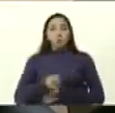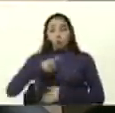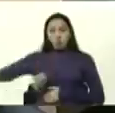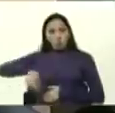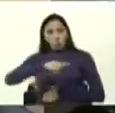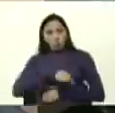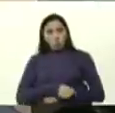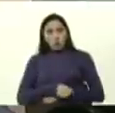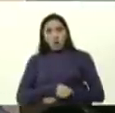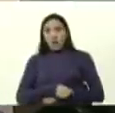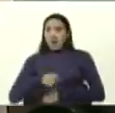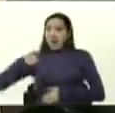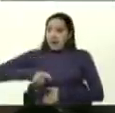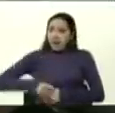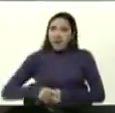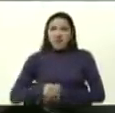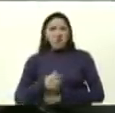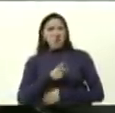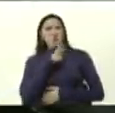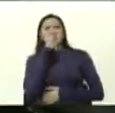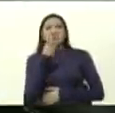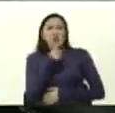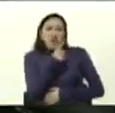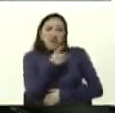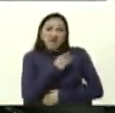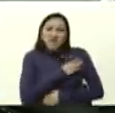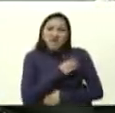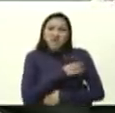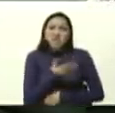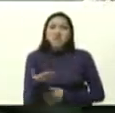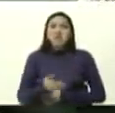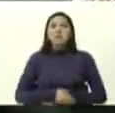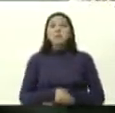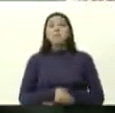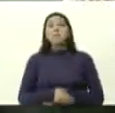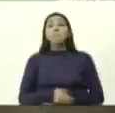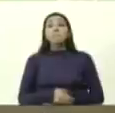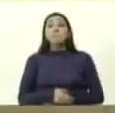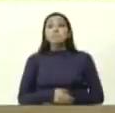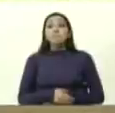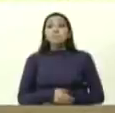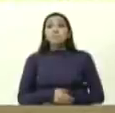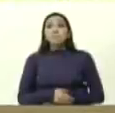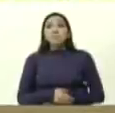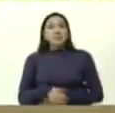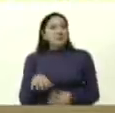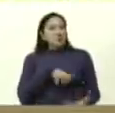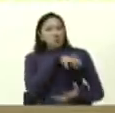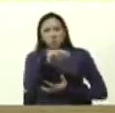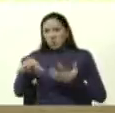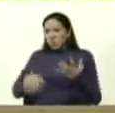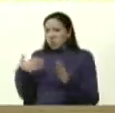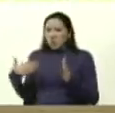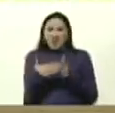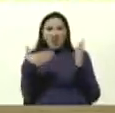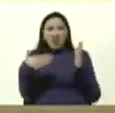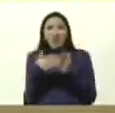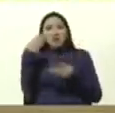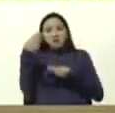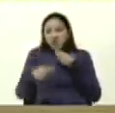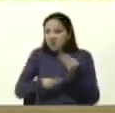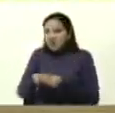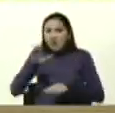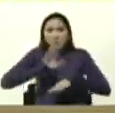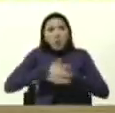pasando las necesidades terribles y la exposición a los ataques a su dignidad, que como